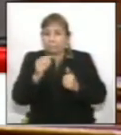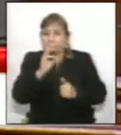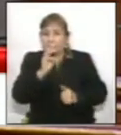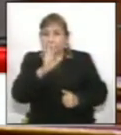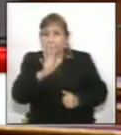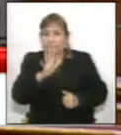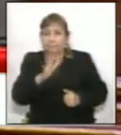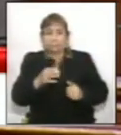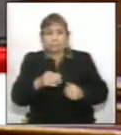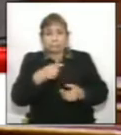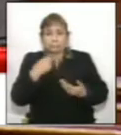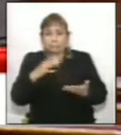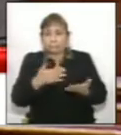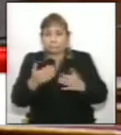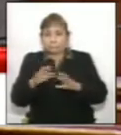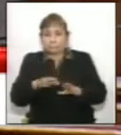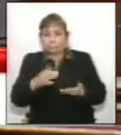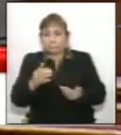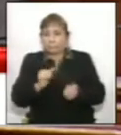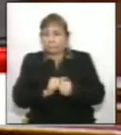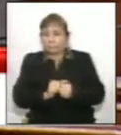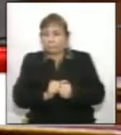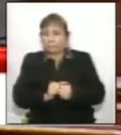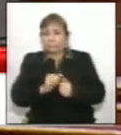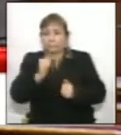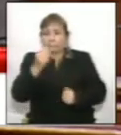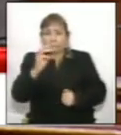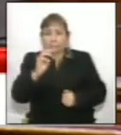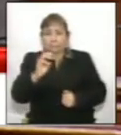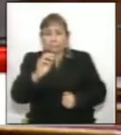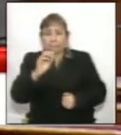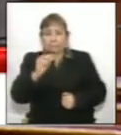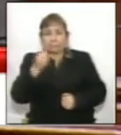han fallecido durante esta pandemia al 16 de junio?